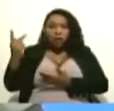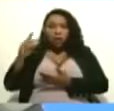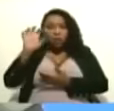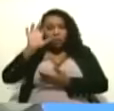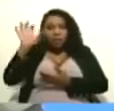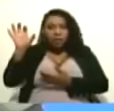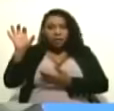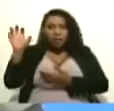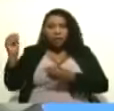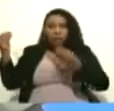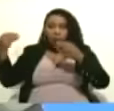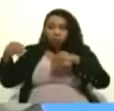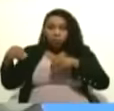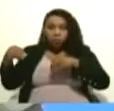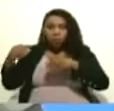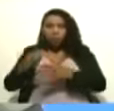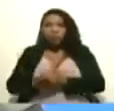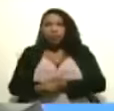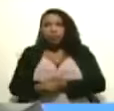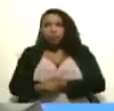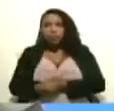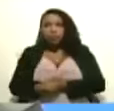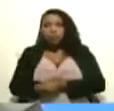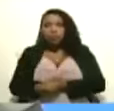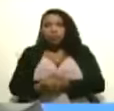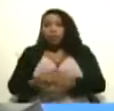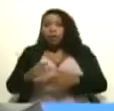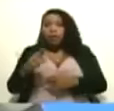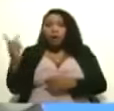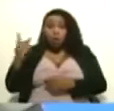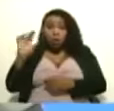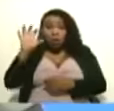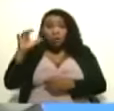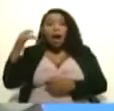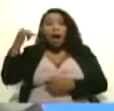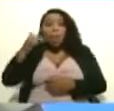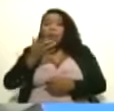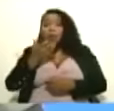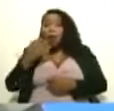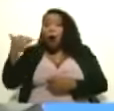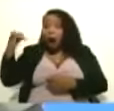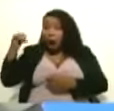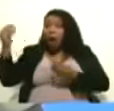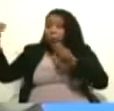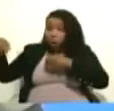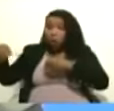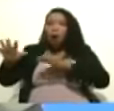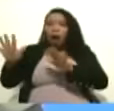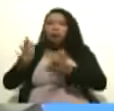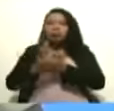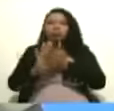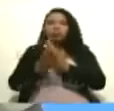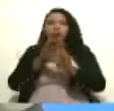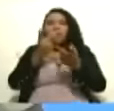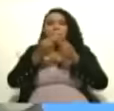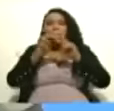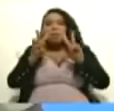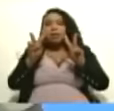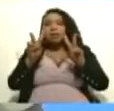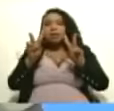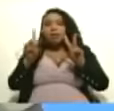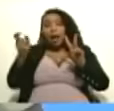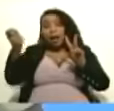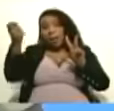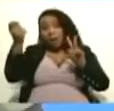convenida entre las partes en la cual ambas partes estemos de acuerdo jamás y ahora